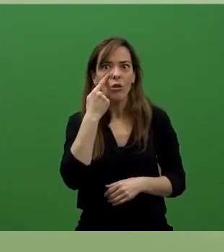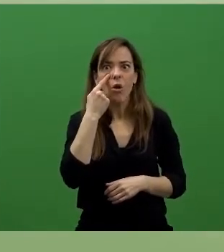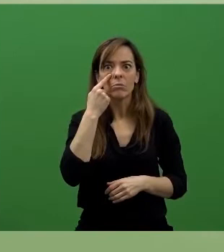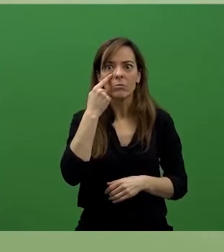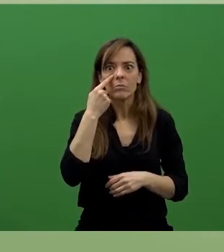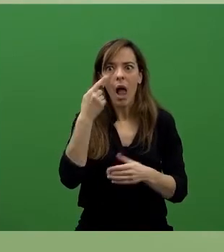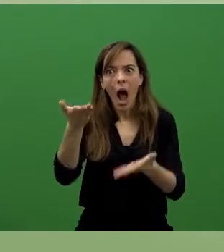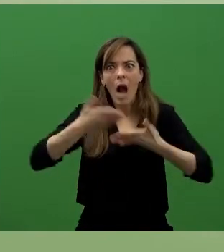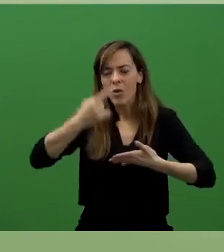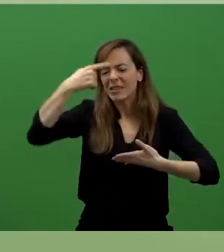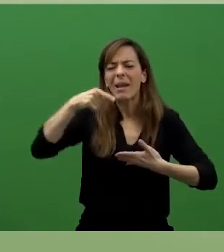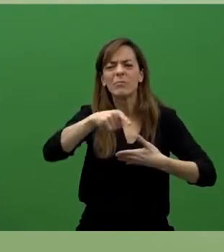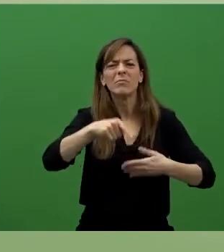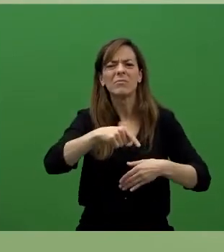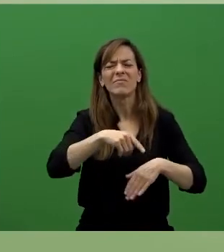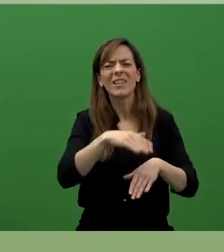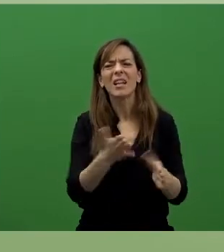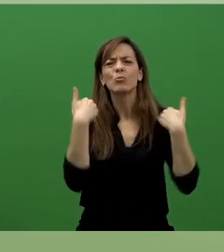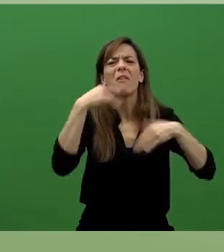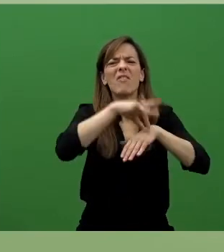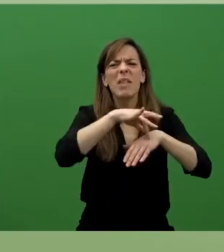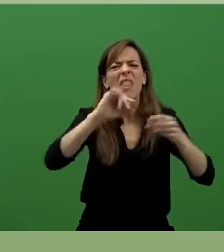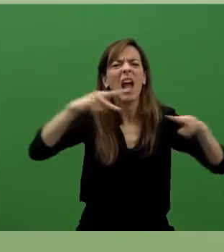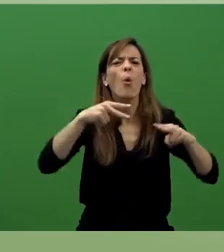qué gen causa la enfermedad, nos puede ayudar